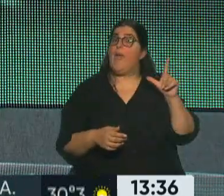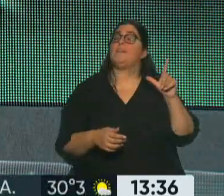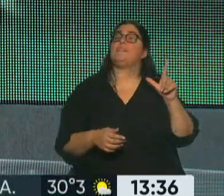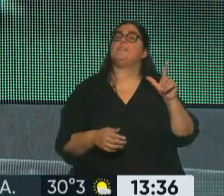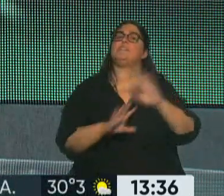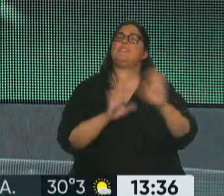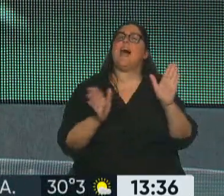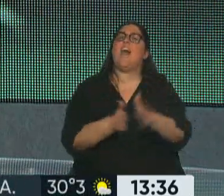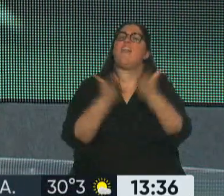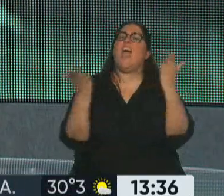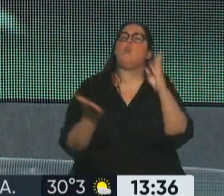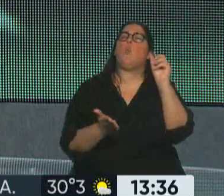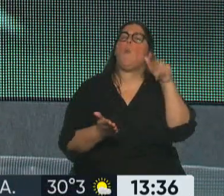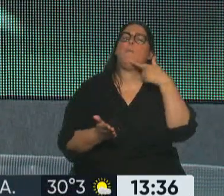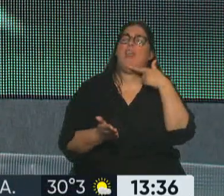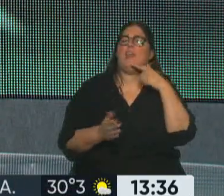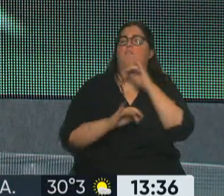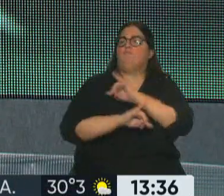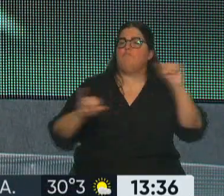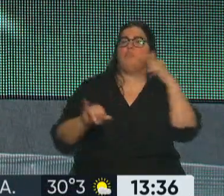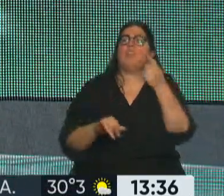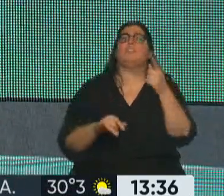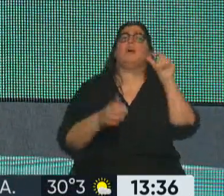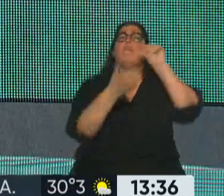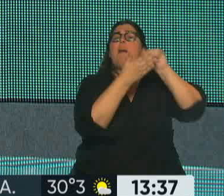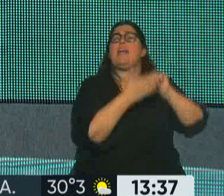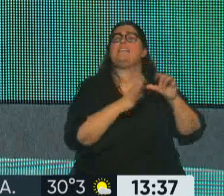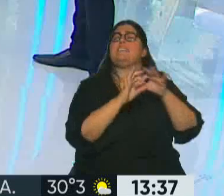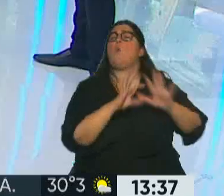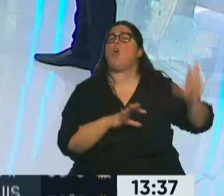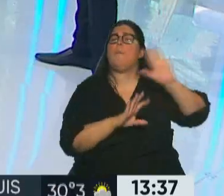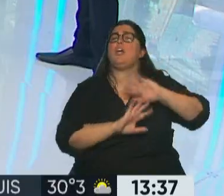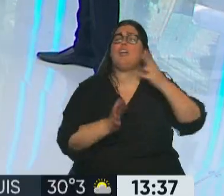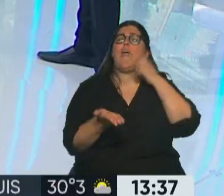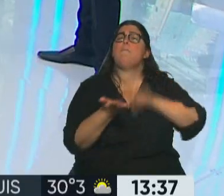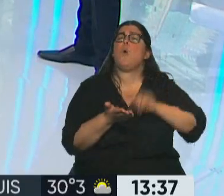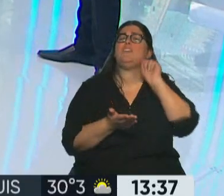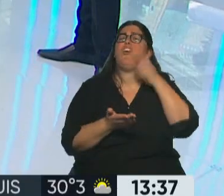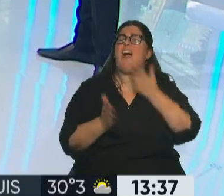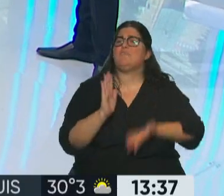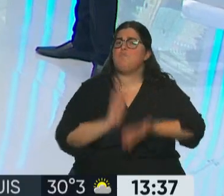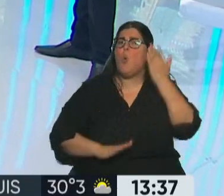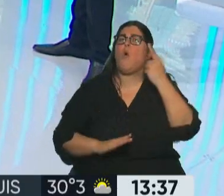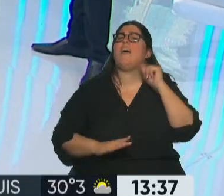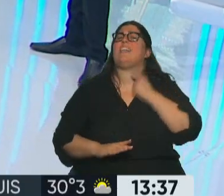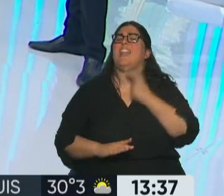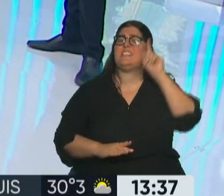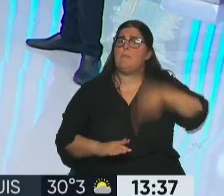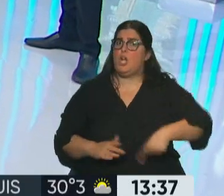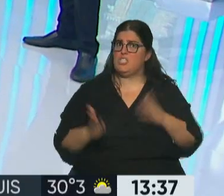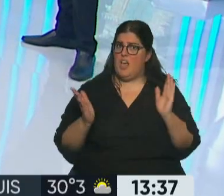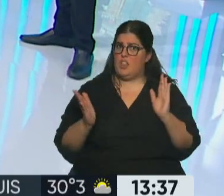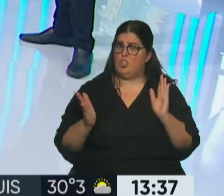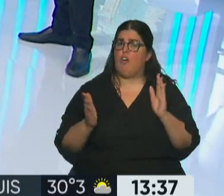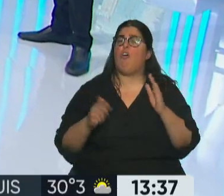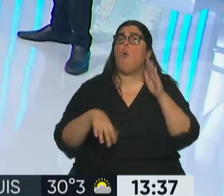de bloomberg que señalaba que en promedio los países europeos aumentaron sus facturas de gas en un 13 por a partir de lo que genera